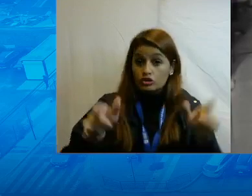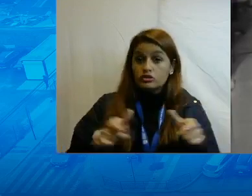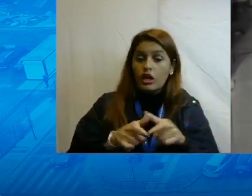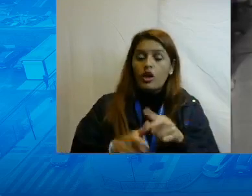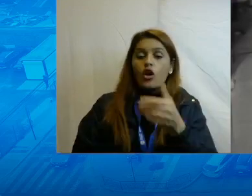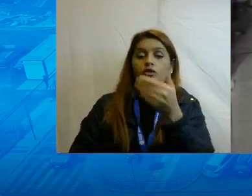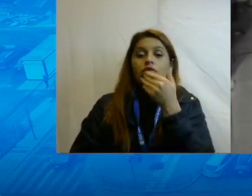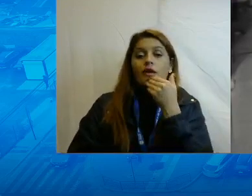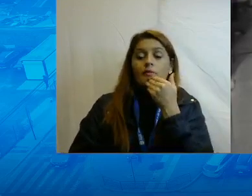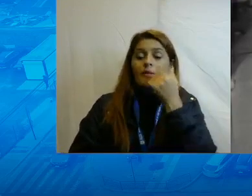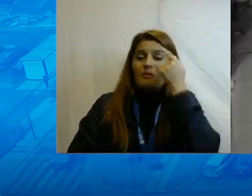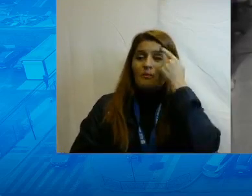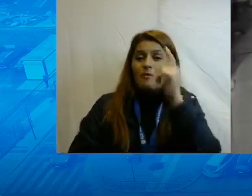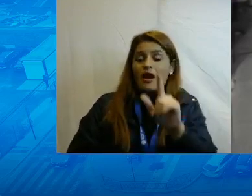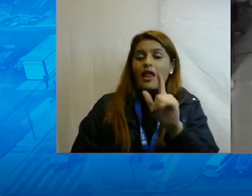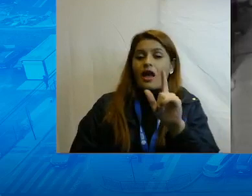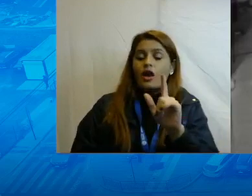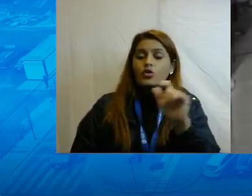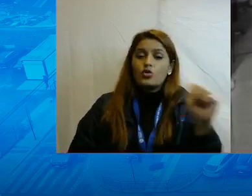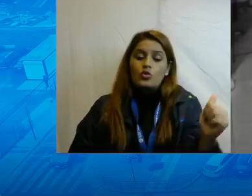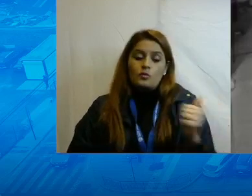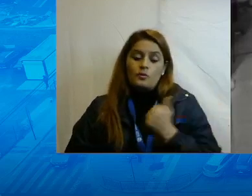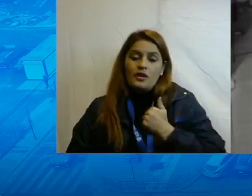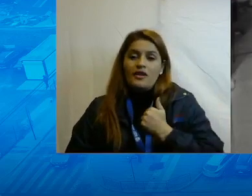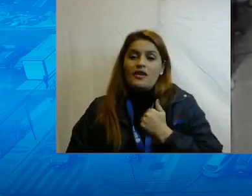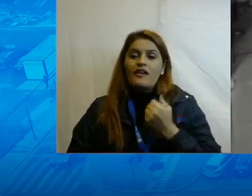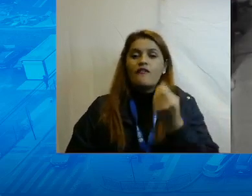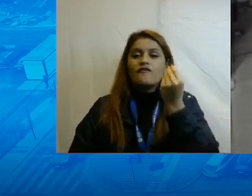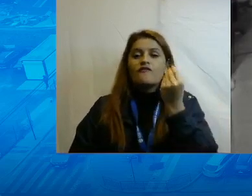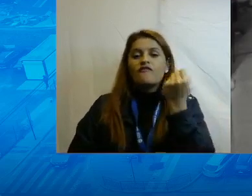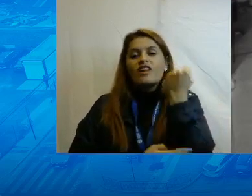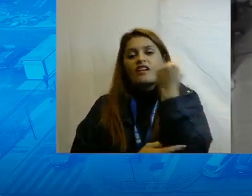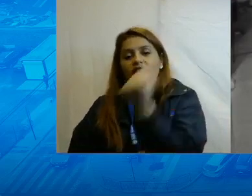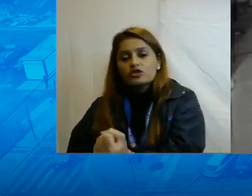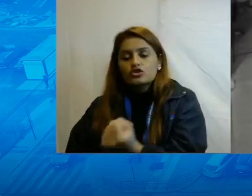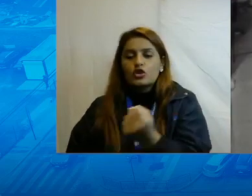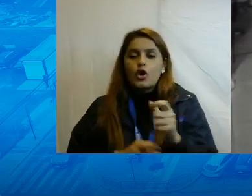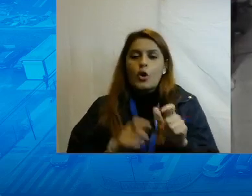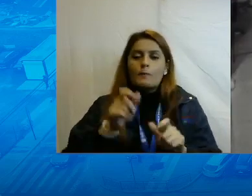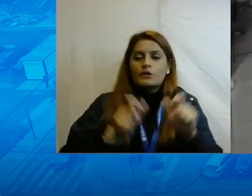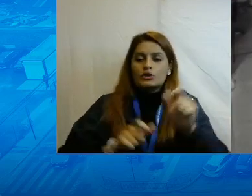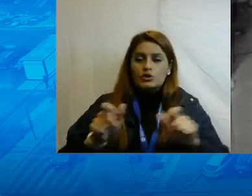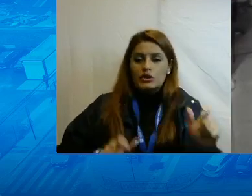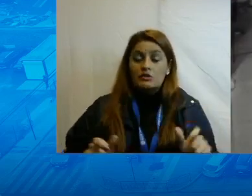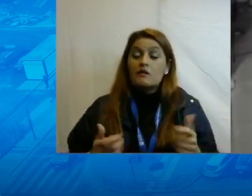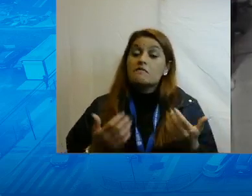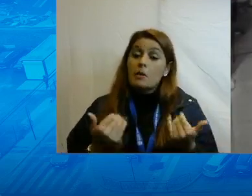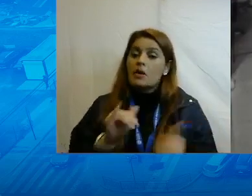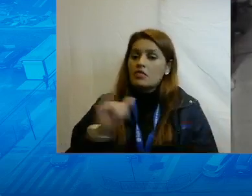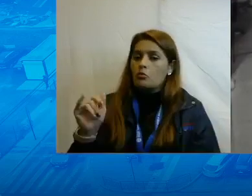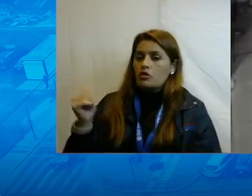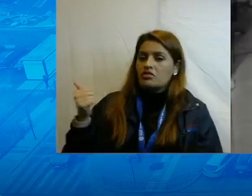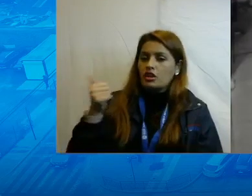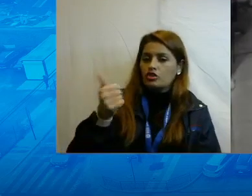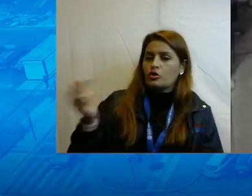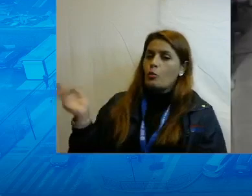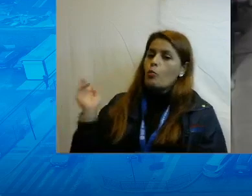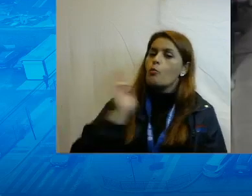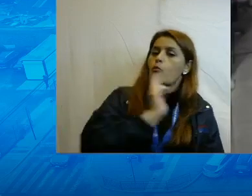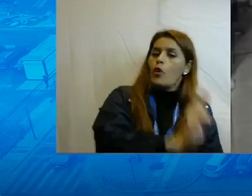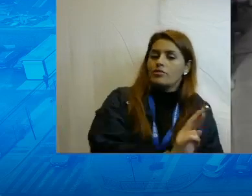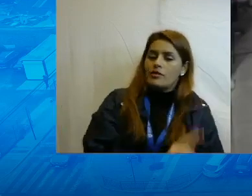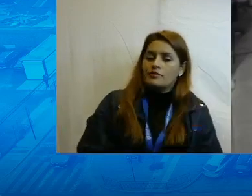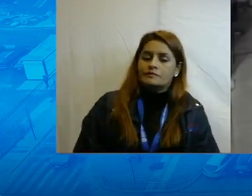también para aplicarlo en beneficio de la comunidad. Así que vamos a esperar ese punto para que el director nos pueda entregar